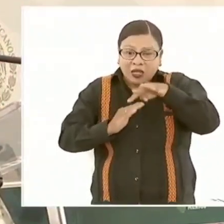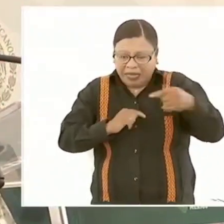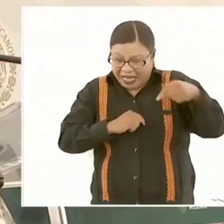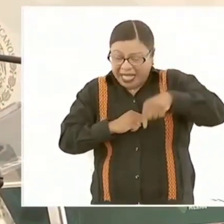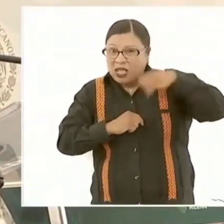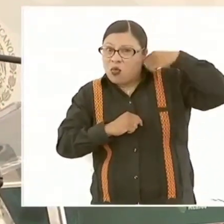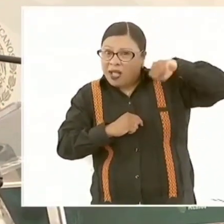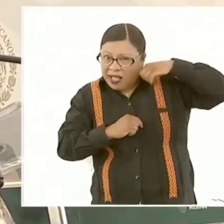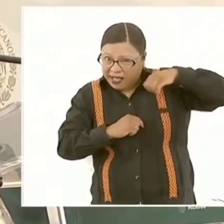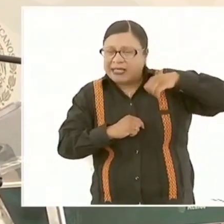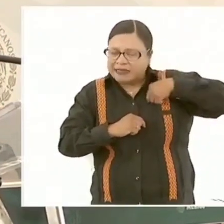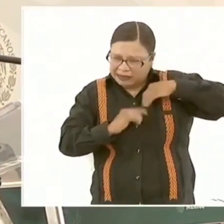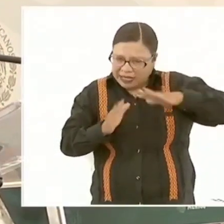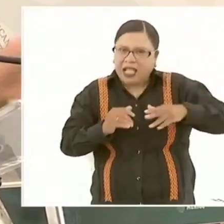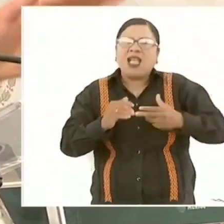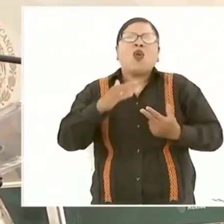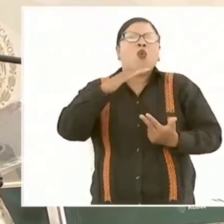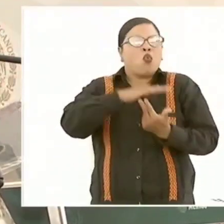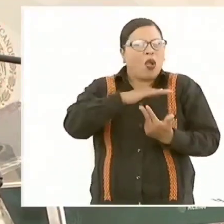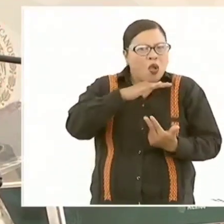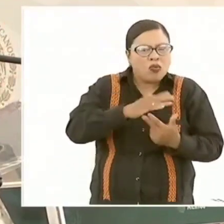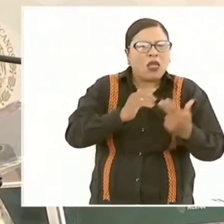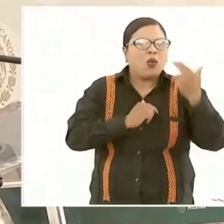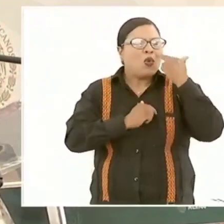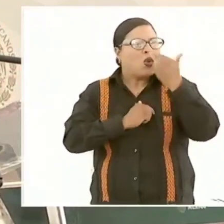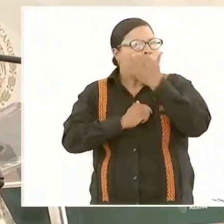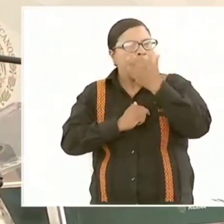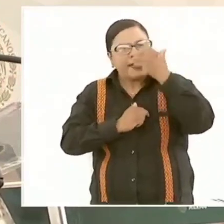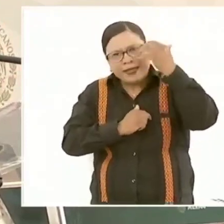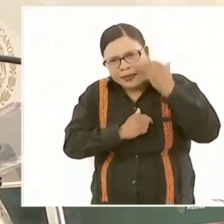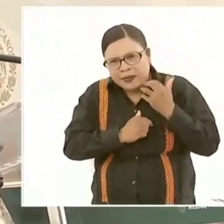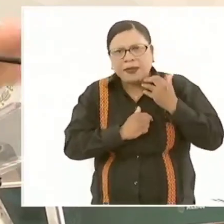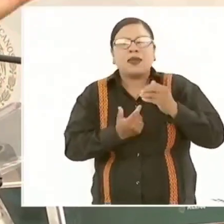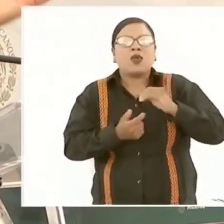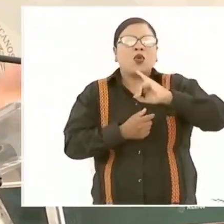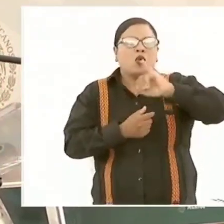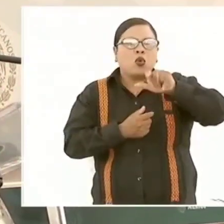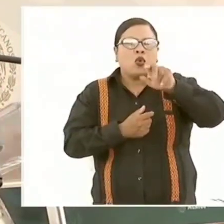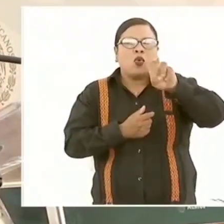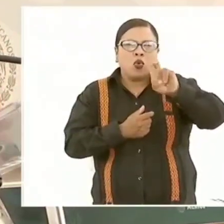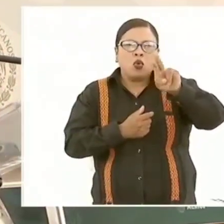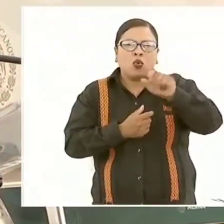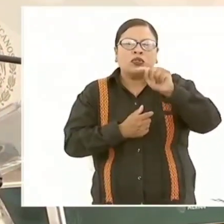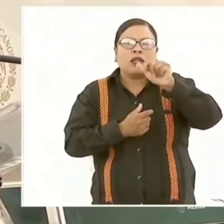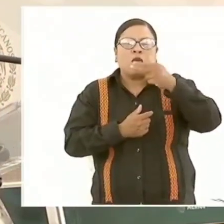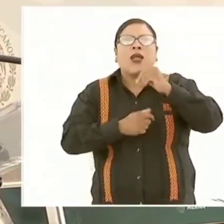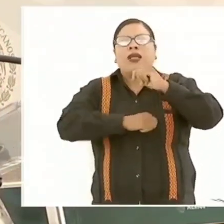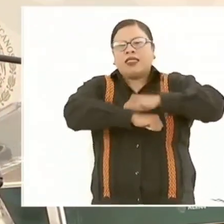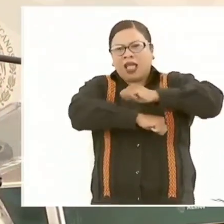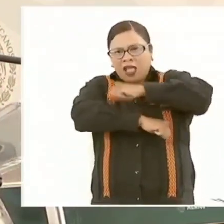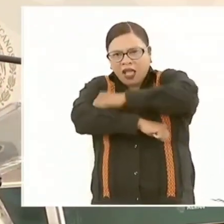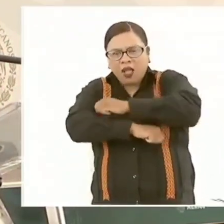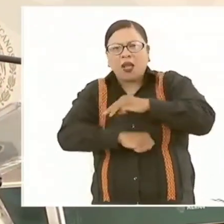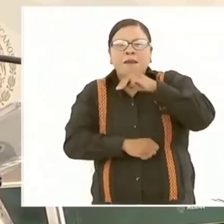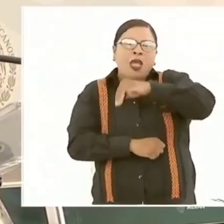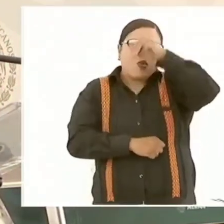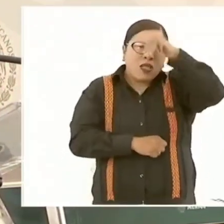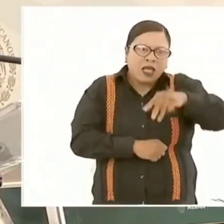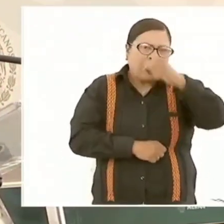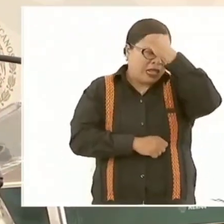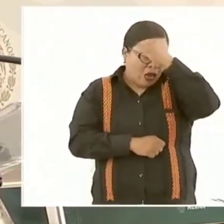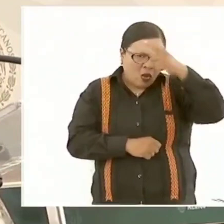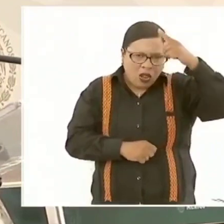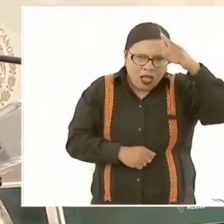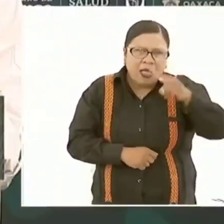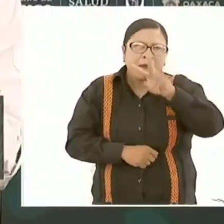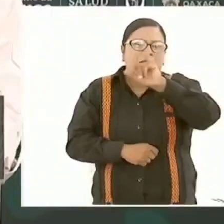pandemia. Estuvimos en Huautla de Jiménez, en Huajuapan de León, en Juxtlahuaca, en Tlaxiaco también, en Neahuatlán, en Tlacolula,